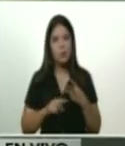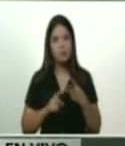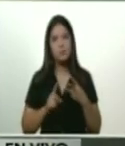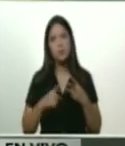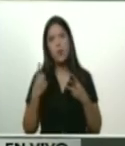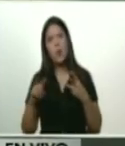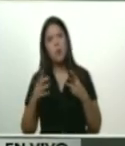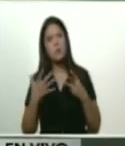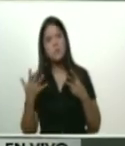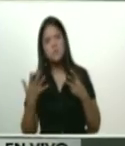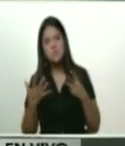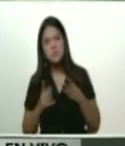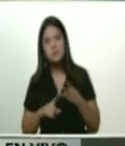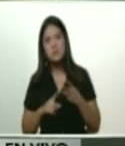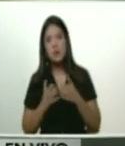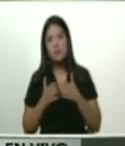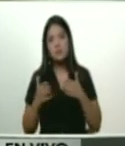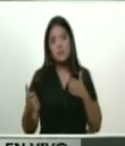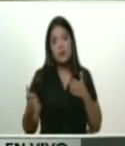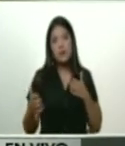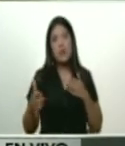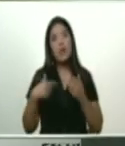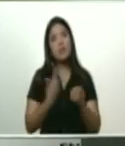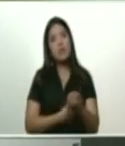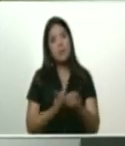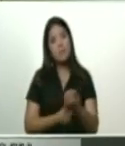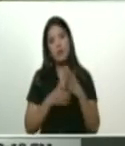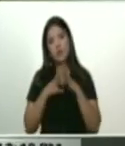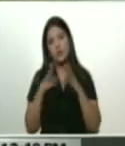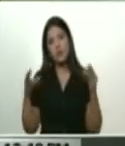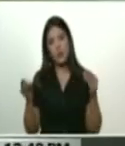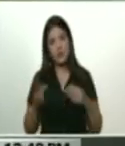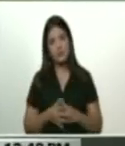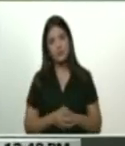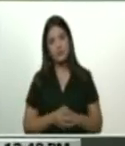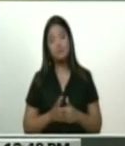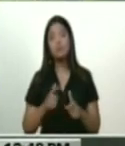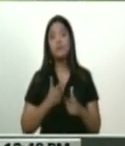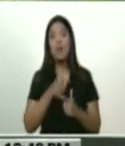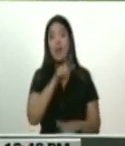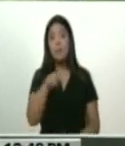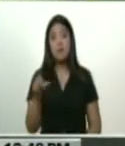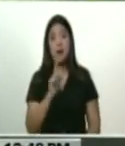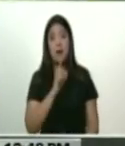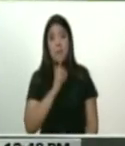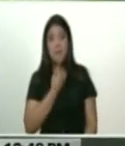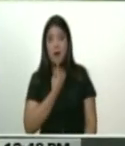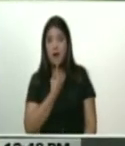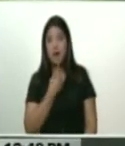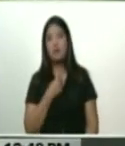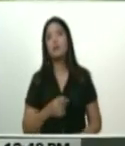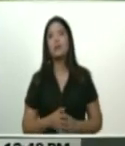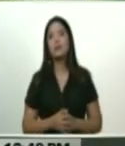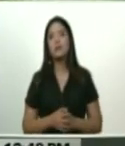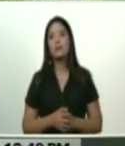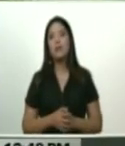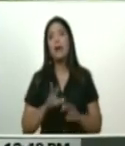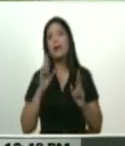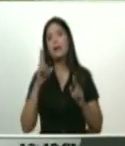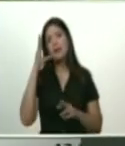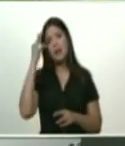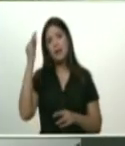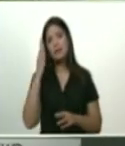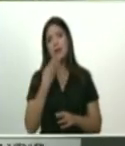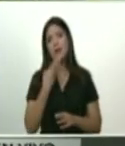otro es la separación entre hermanos y hermanas. Por eso fue que los amargados y las amargadas, menos mal que son minorías en